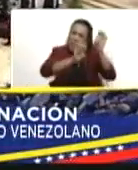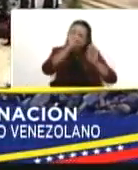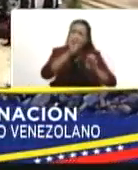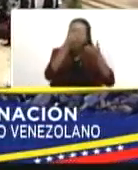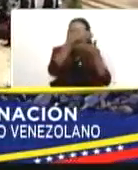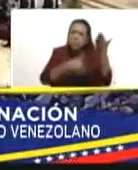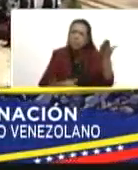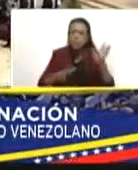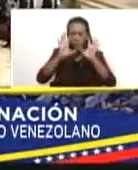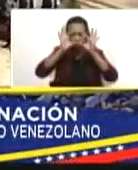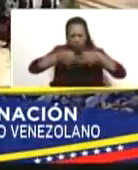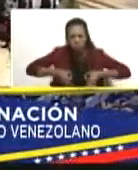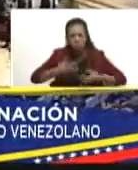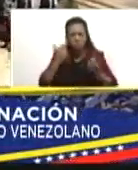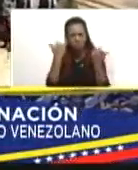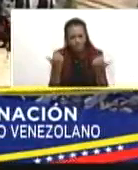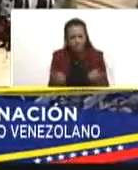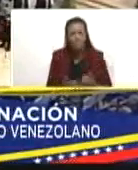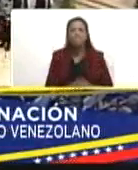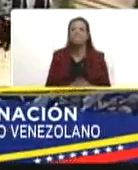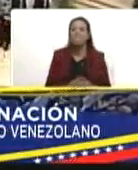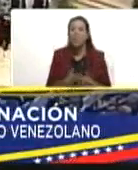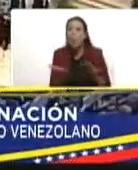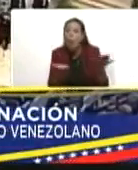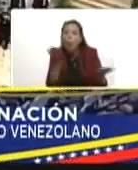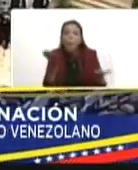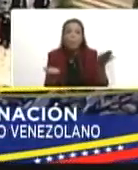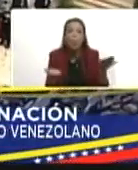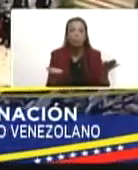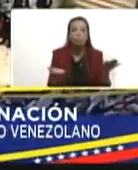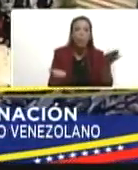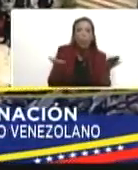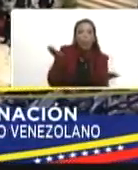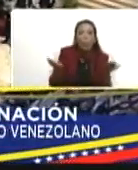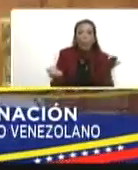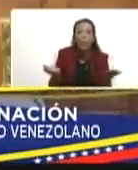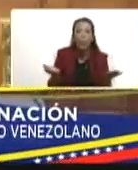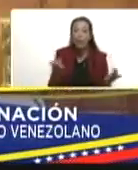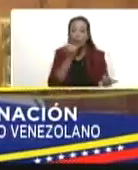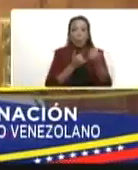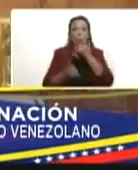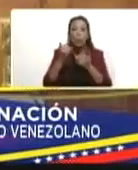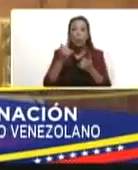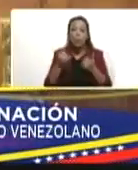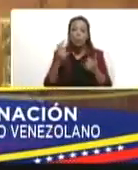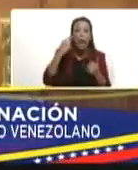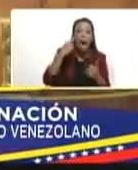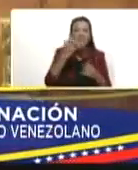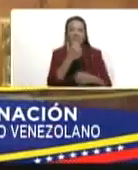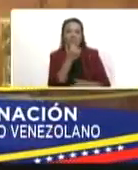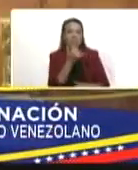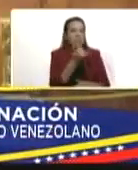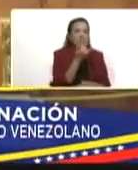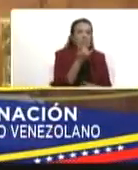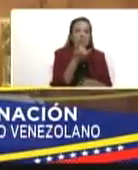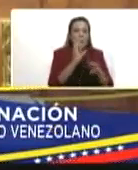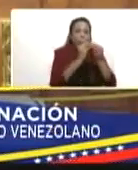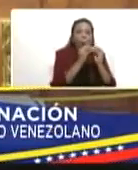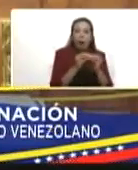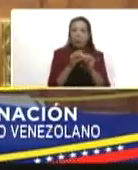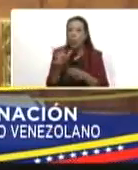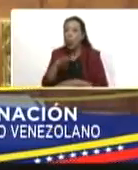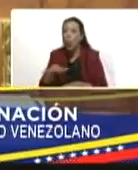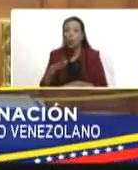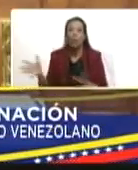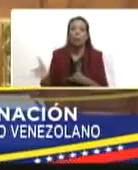balance con equilibrio por dónde caen las bombas y por dónde vamos avanzando nosotros para reconstruir y recuperar a